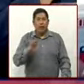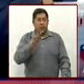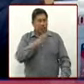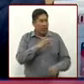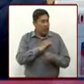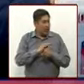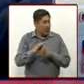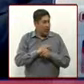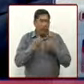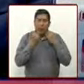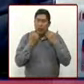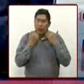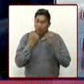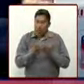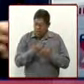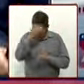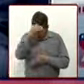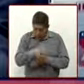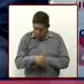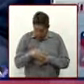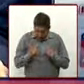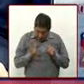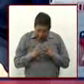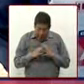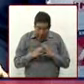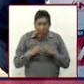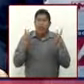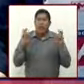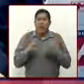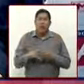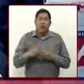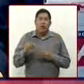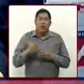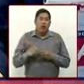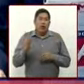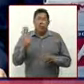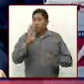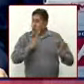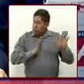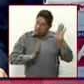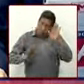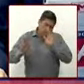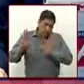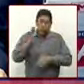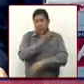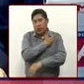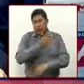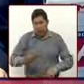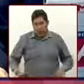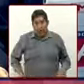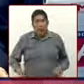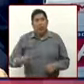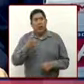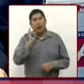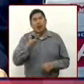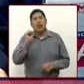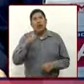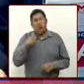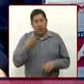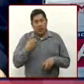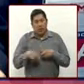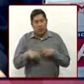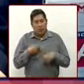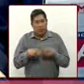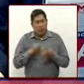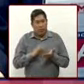Viceministra, gracias, buenas noches. Bueno, el tema del dólar es motivo de preocupación. El presidente ha dicho ayer que sí es un problema